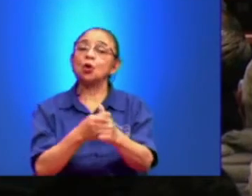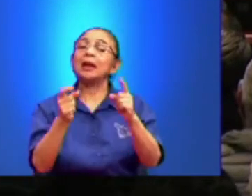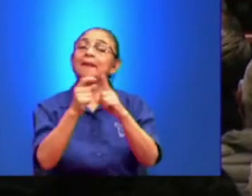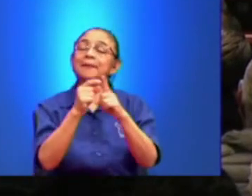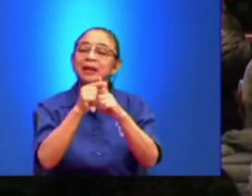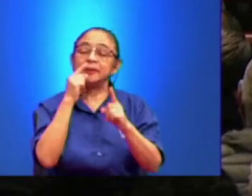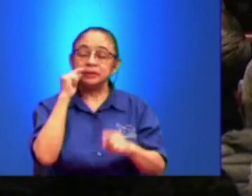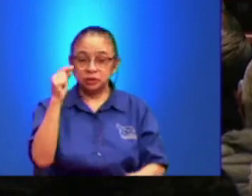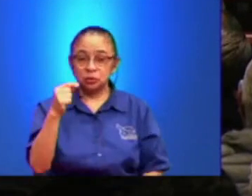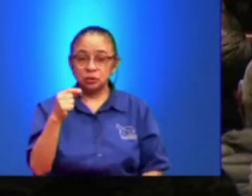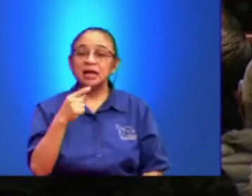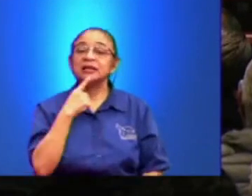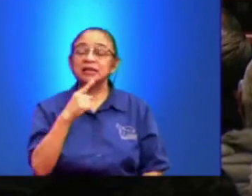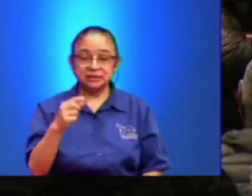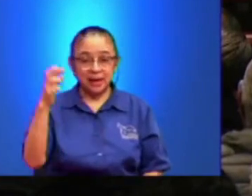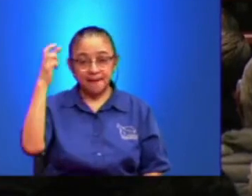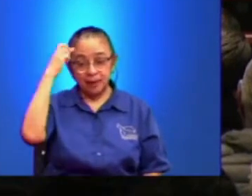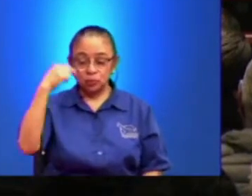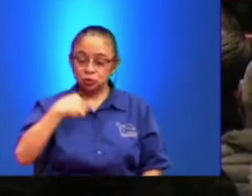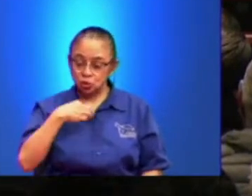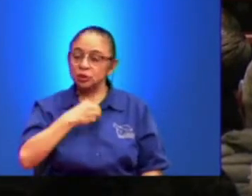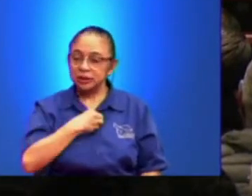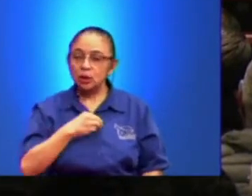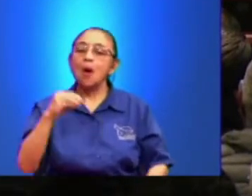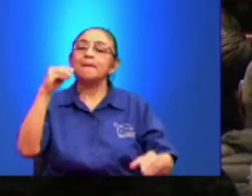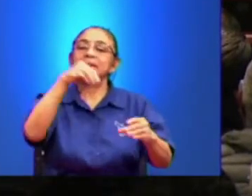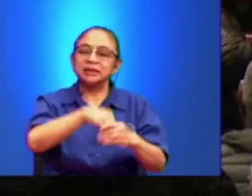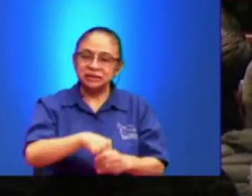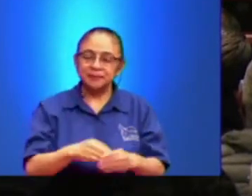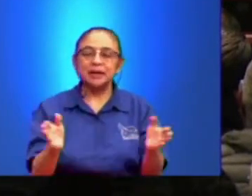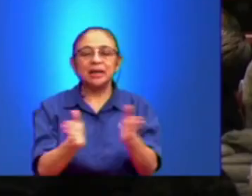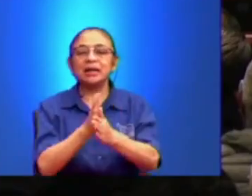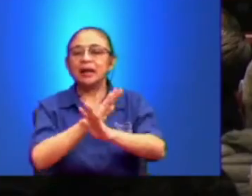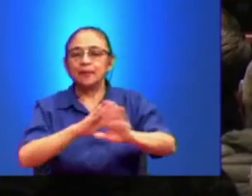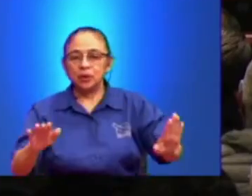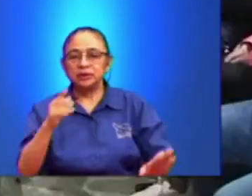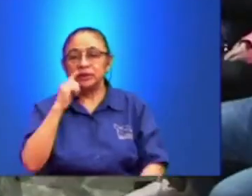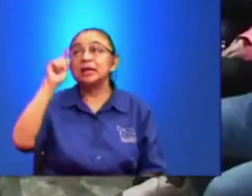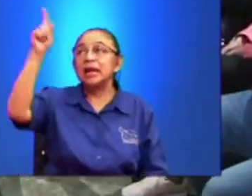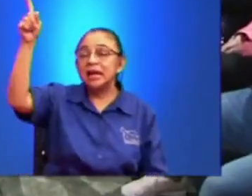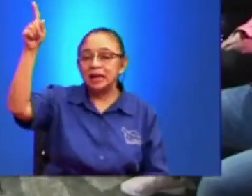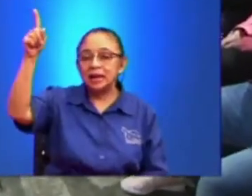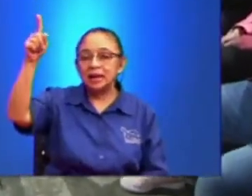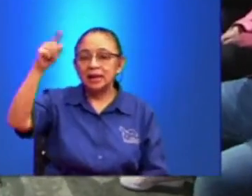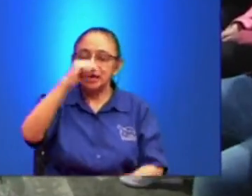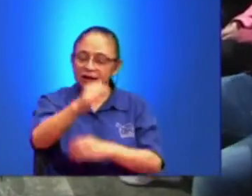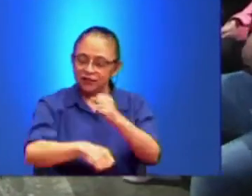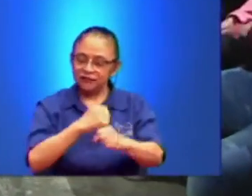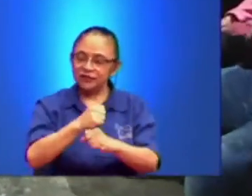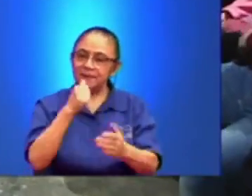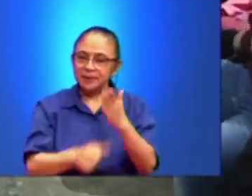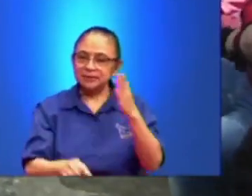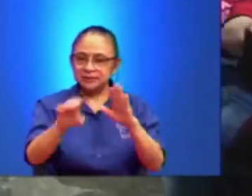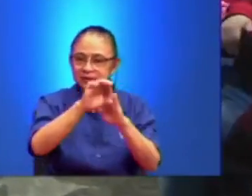pablo yo quiero participar en otras palabras en la muerte de él pro filipenses capítulo 3